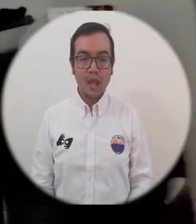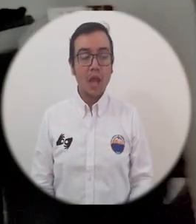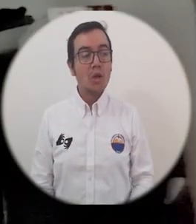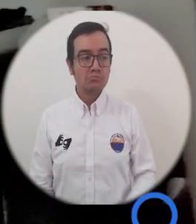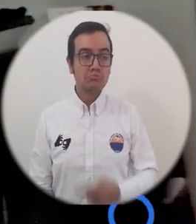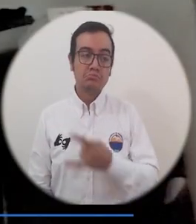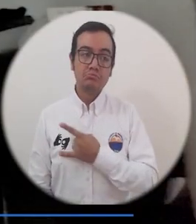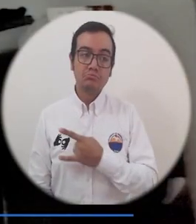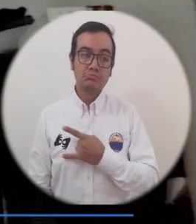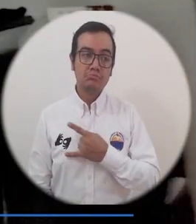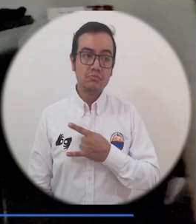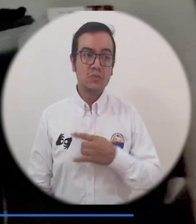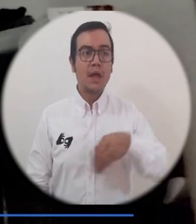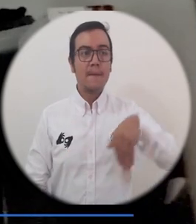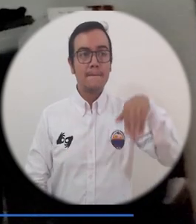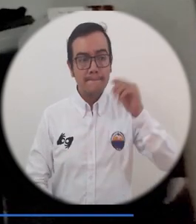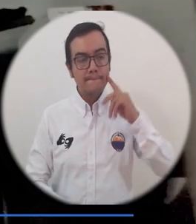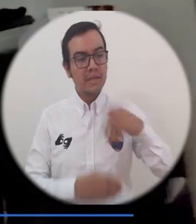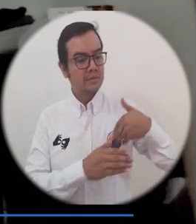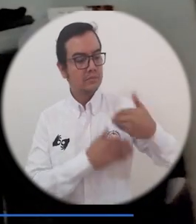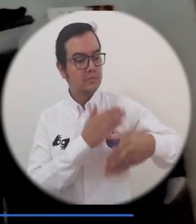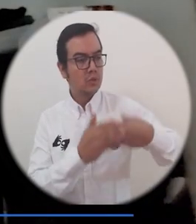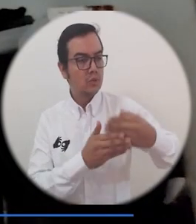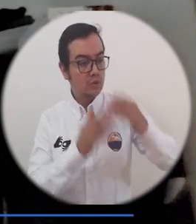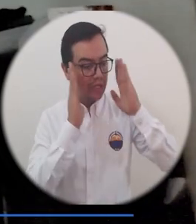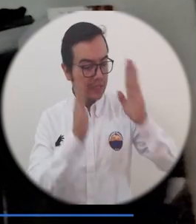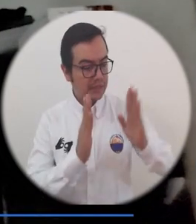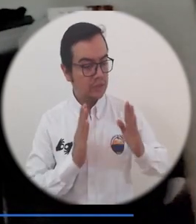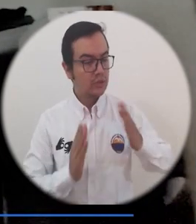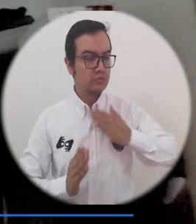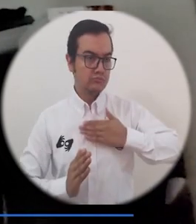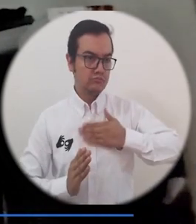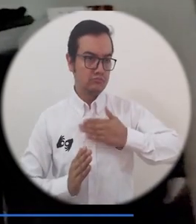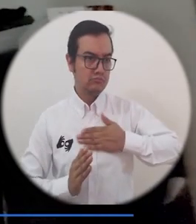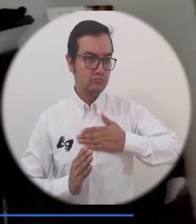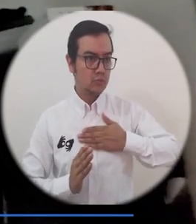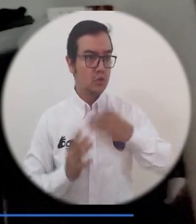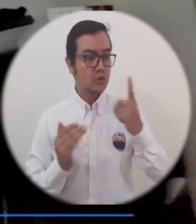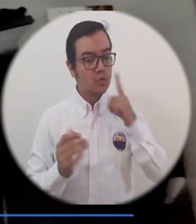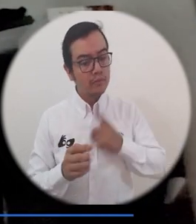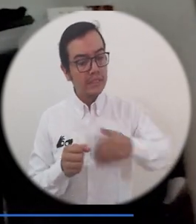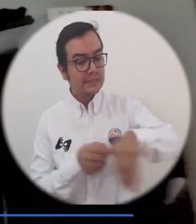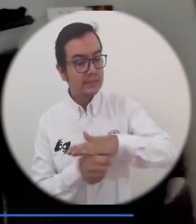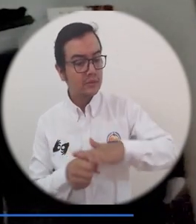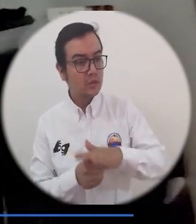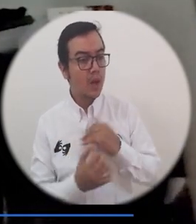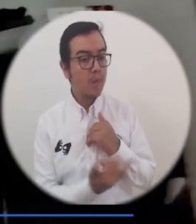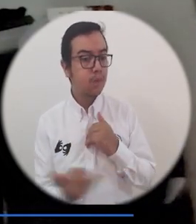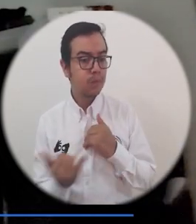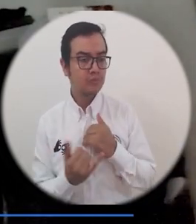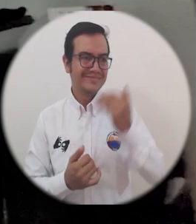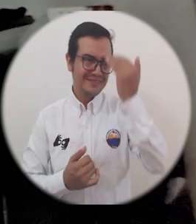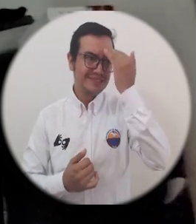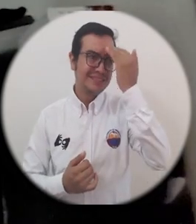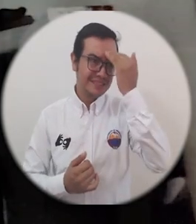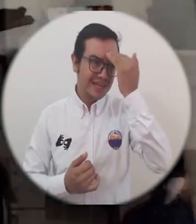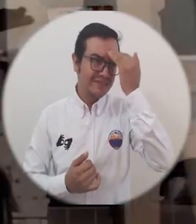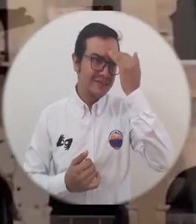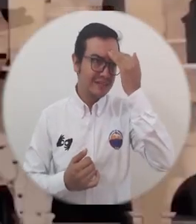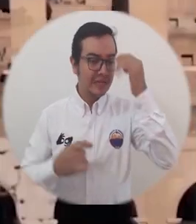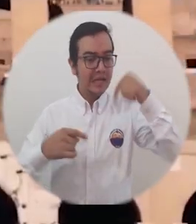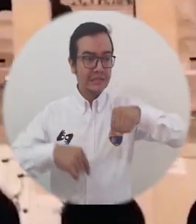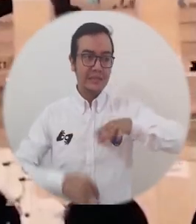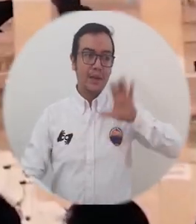universidad ha contado con diferentes procesos de atención con nosotros respecto a toda la situación que se ha presentado acá para nadie es un